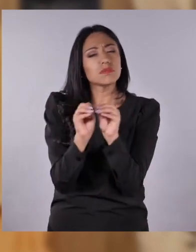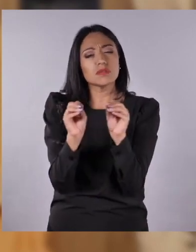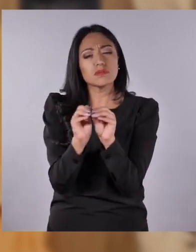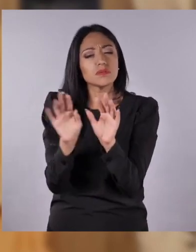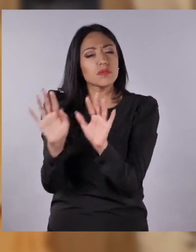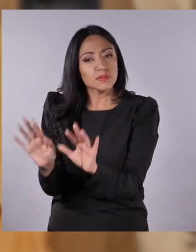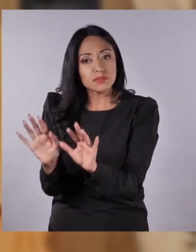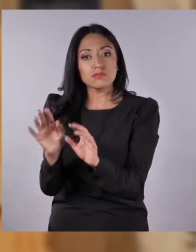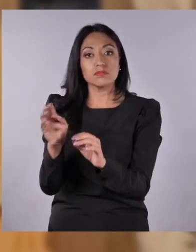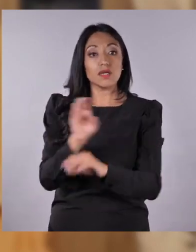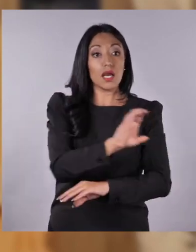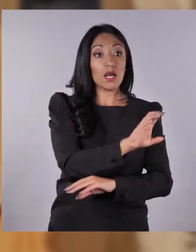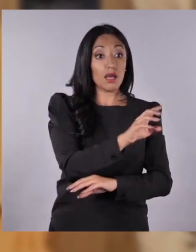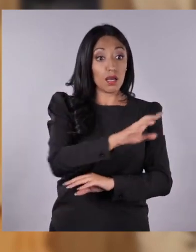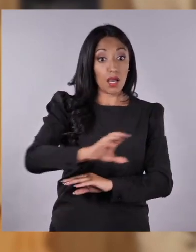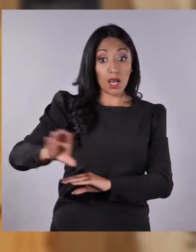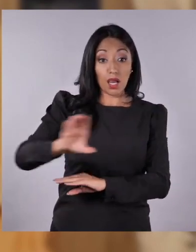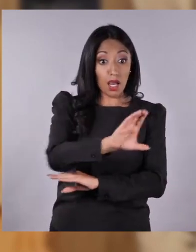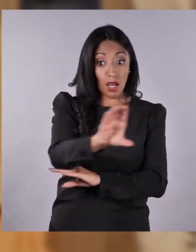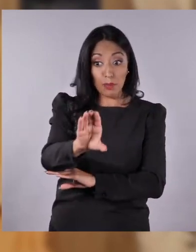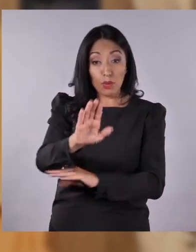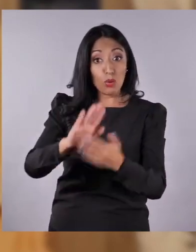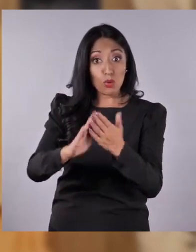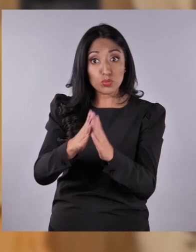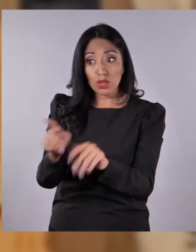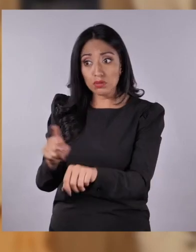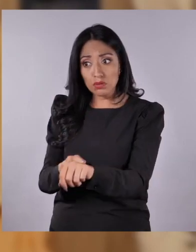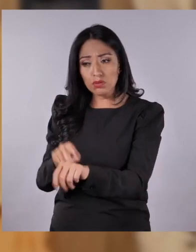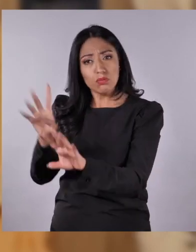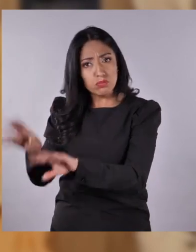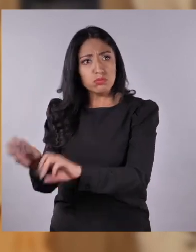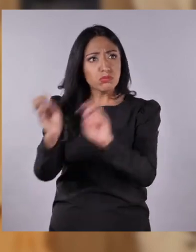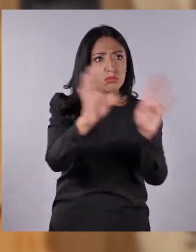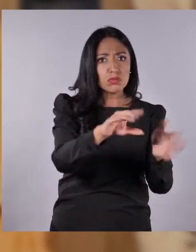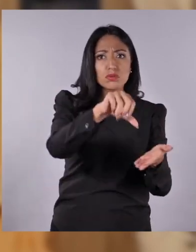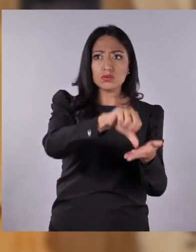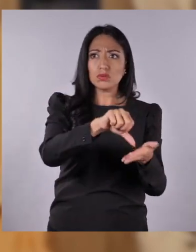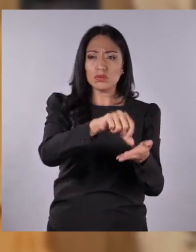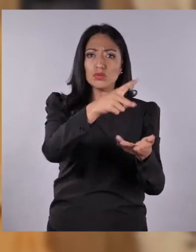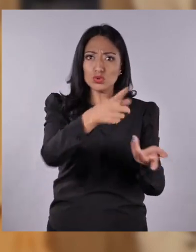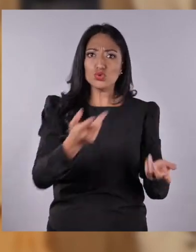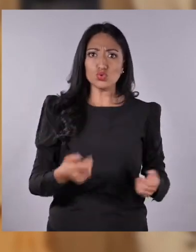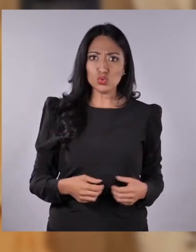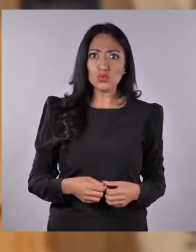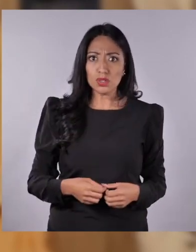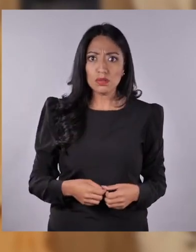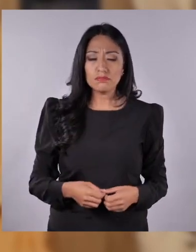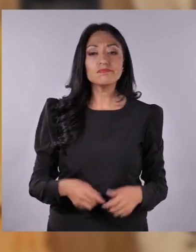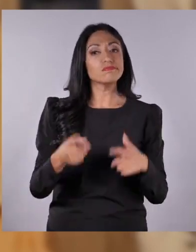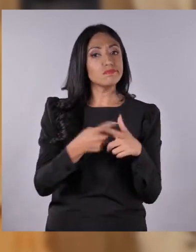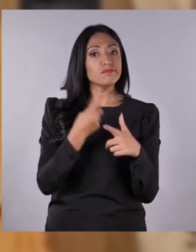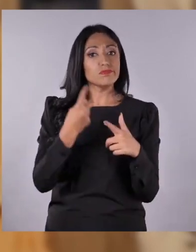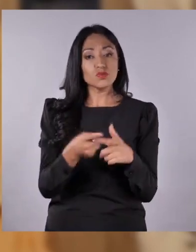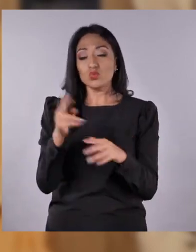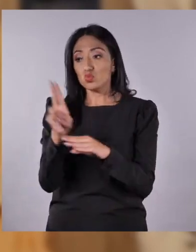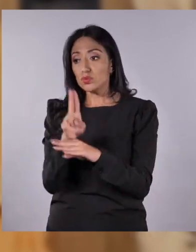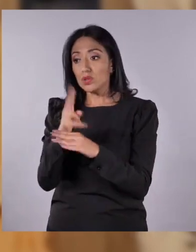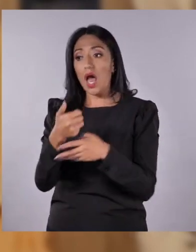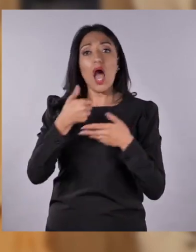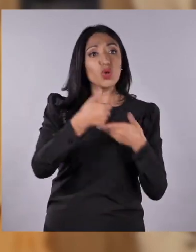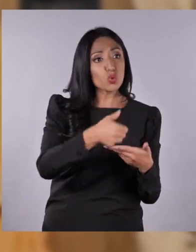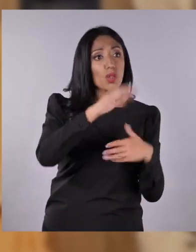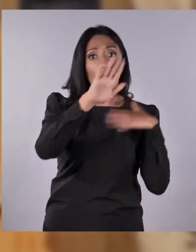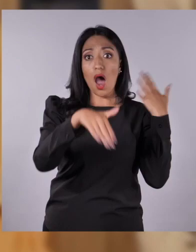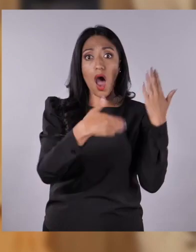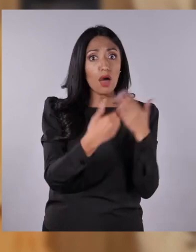generalmente asociamos al campo de la comunidad, bien podríamos llevarlos a las ciudades, porque son muy útiles y en verdad ayudan a todos y